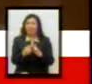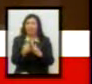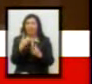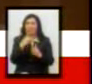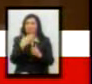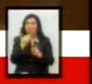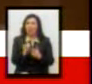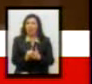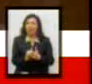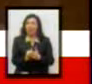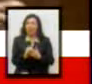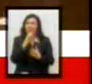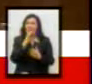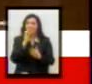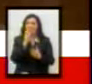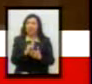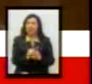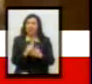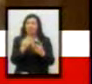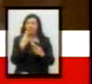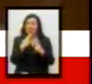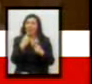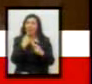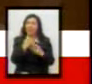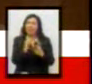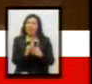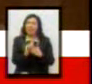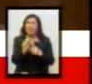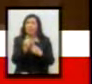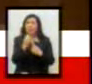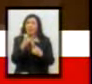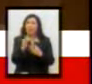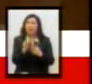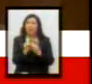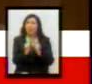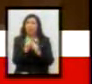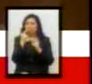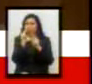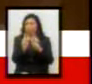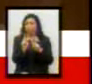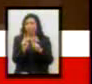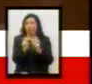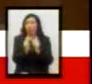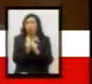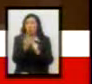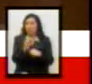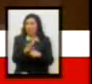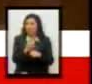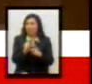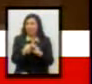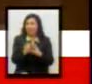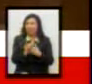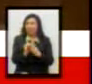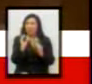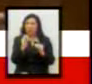para mejorar la situación de las mujeres. Ya lo hemos venido diciendo, es la sociedad civil, con su vigilancia ciudadana y con su capacidad de iniciativas y